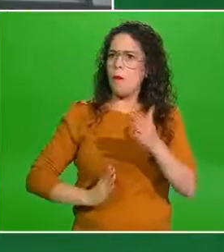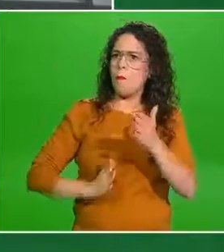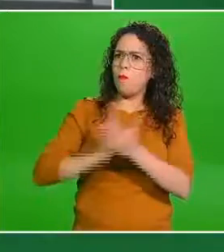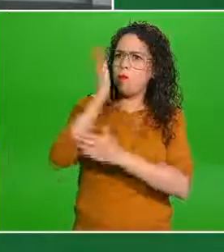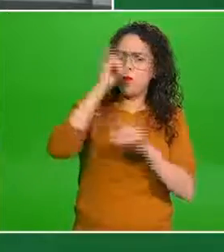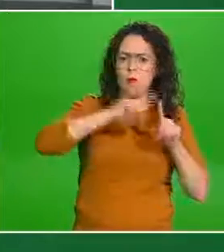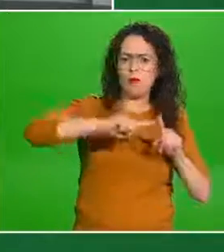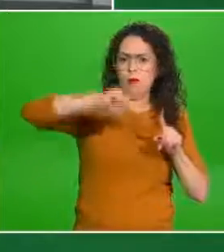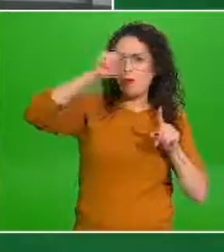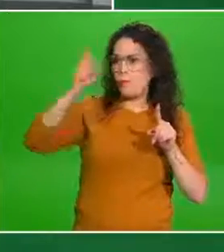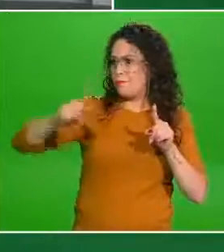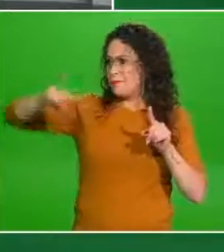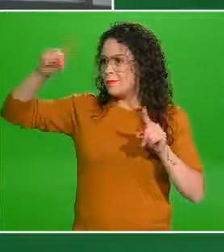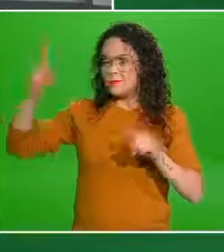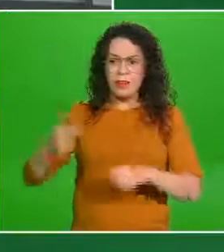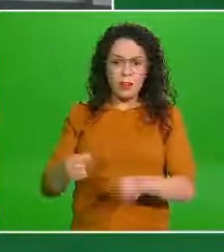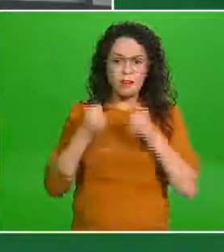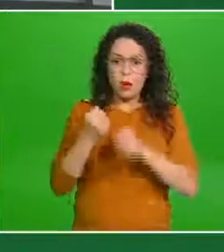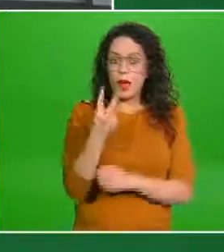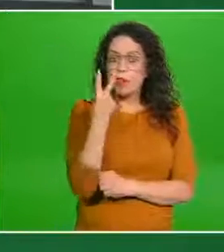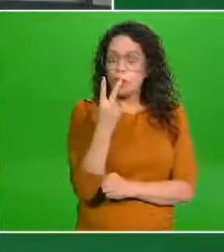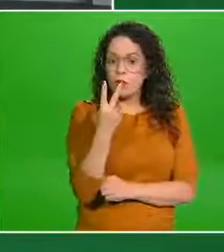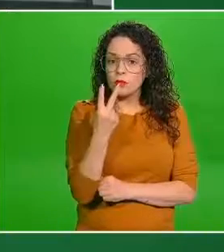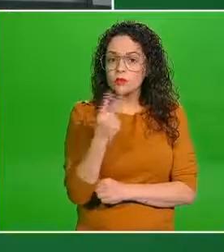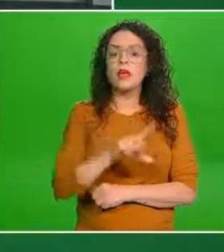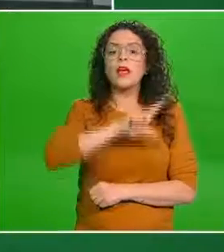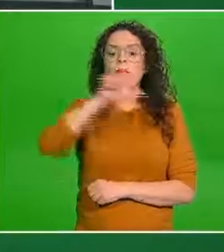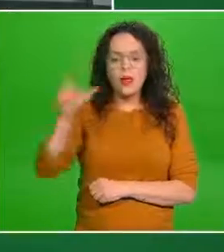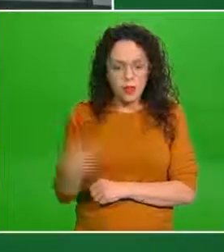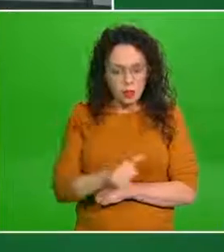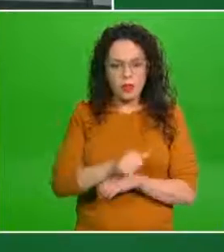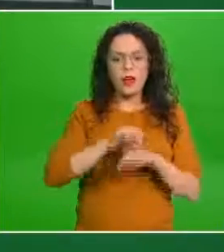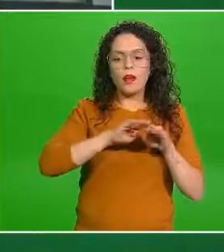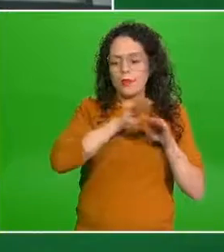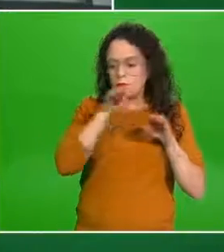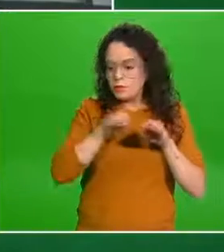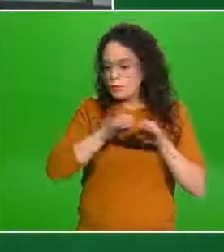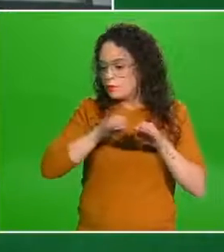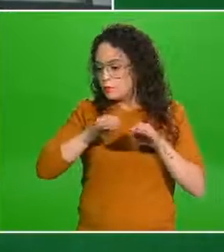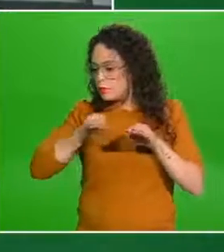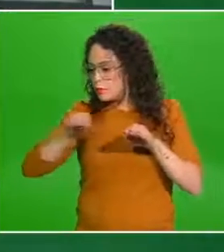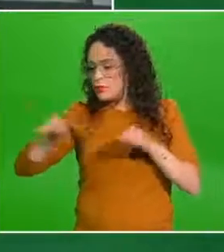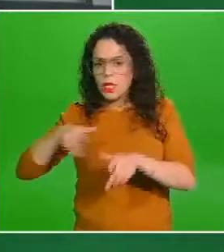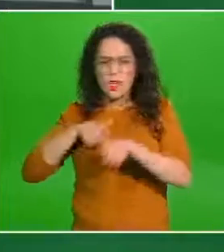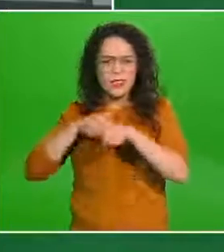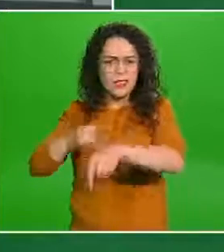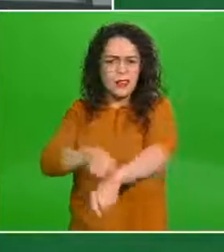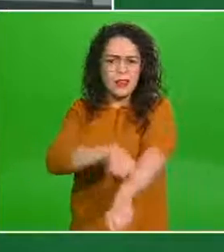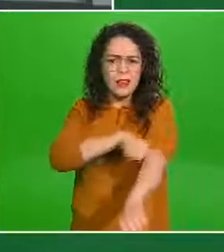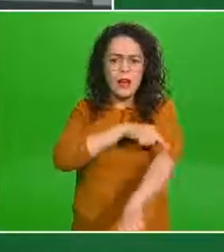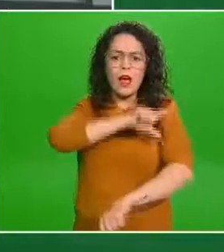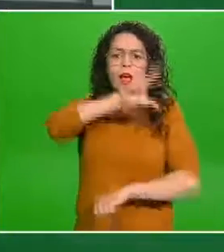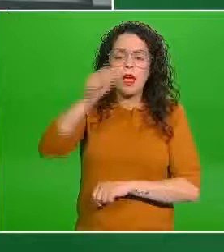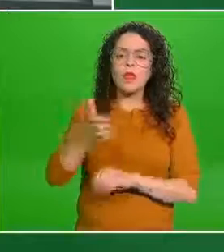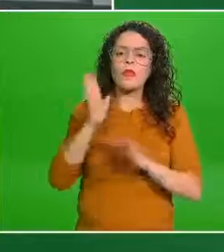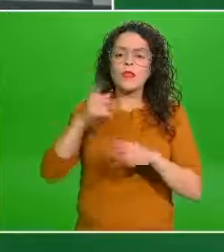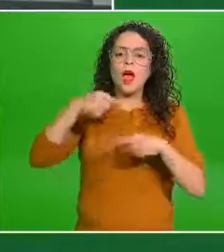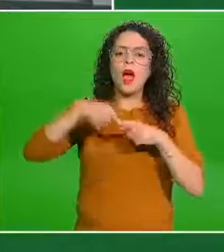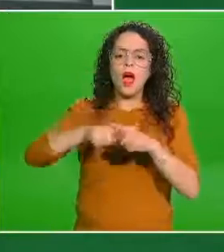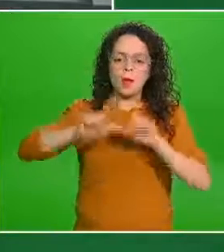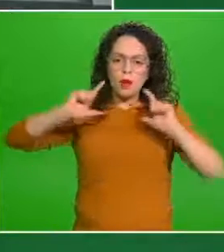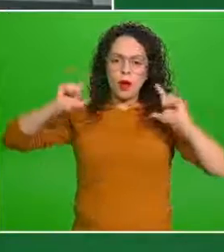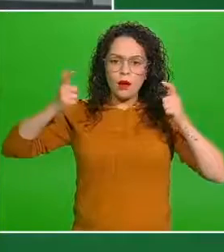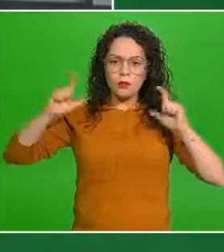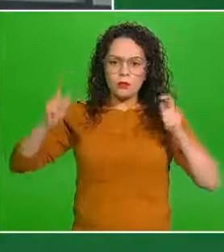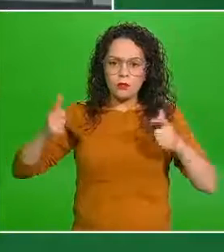2 oleadas y luego inclusive llegamos a una fase de meseta que se prolongó y posteriormente disminuyó para empezar a ver ya los